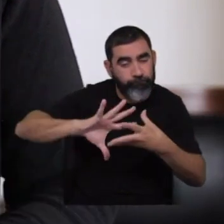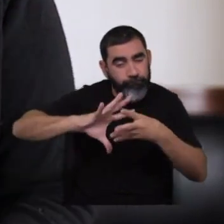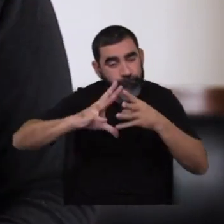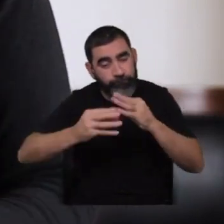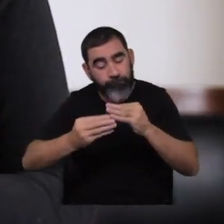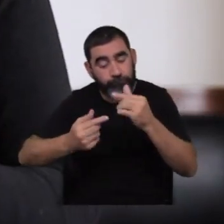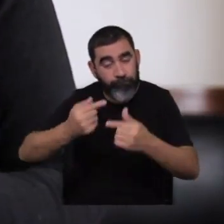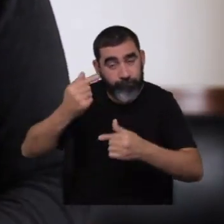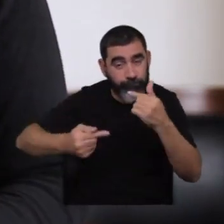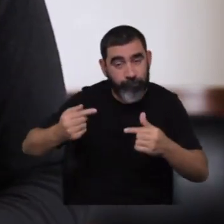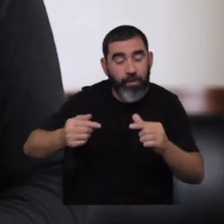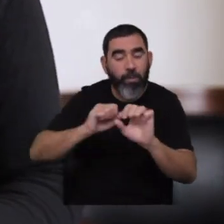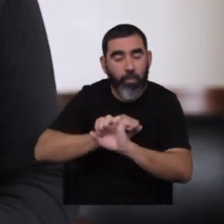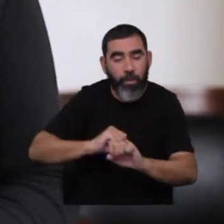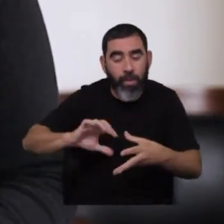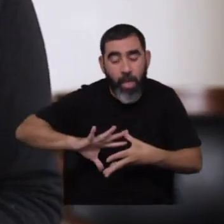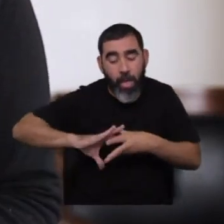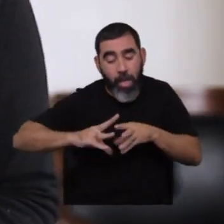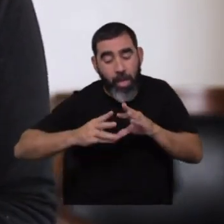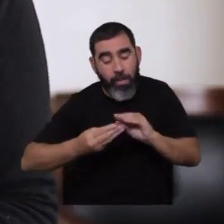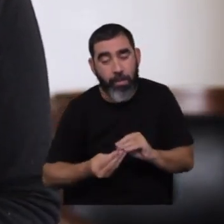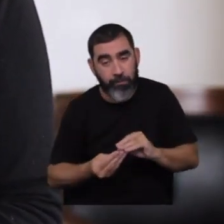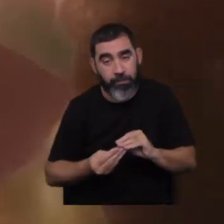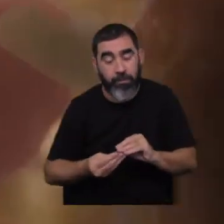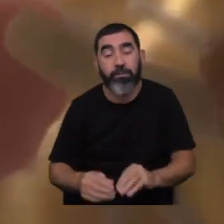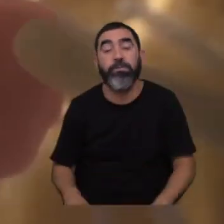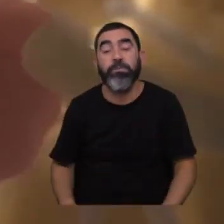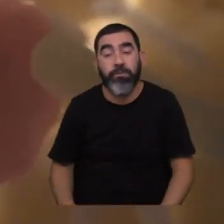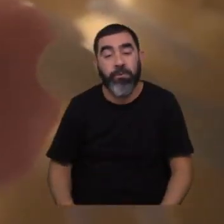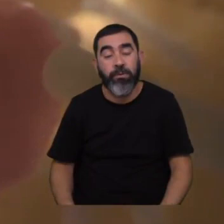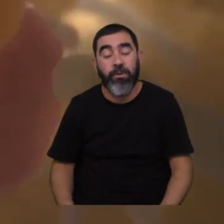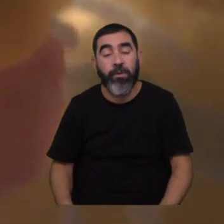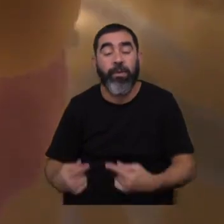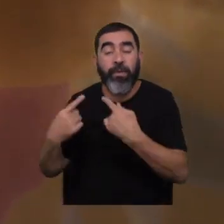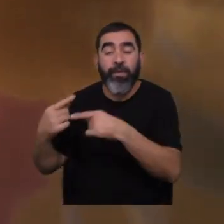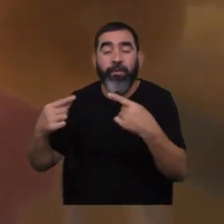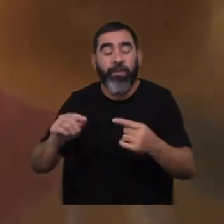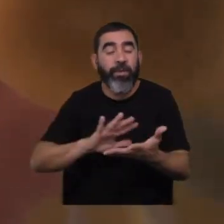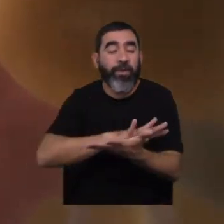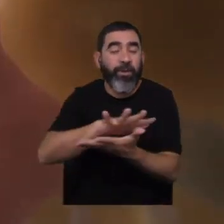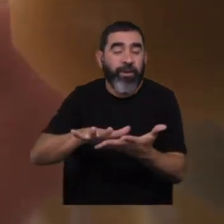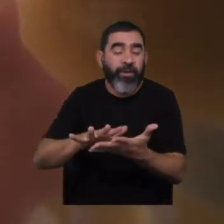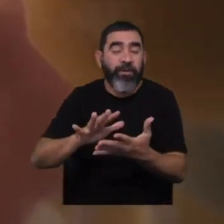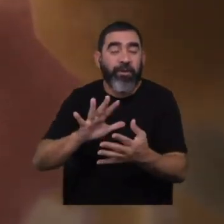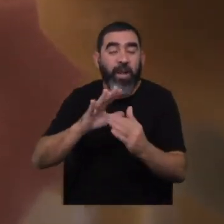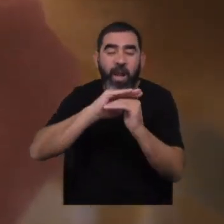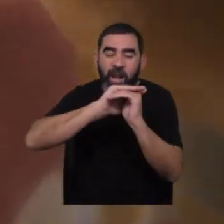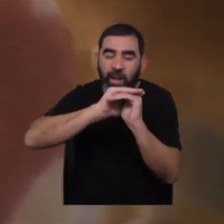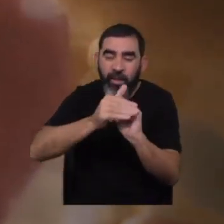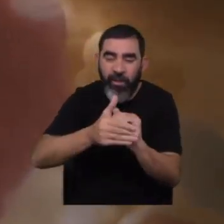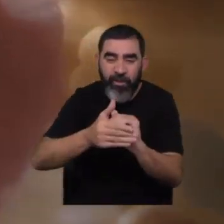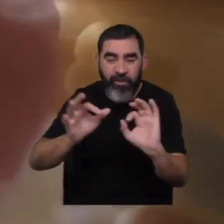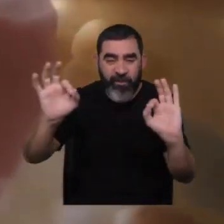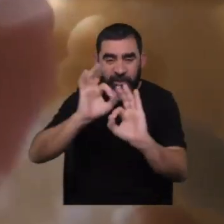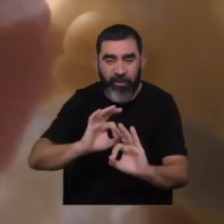distintos mecanismos que le permiten colonizar distintas superficies. No es lo mismo una superficie que es súper lisa y